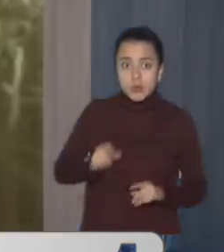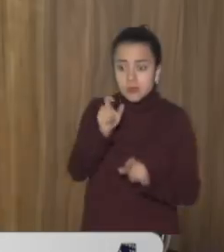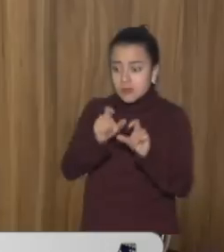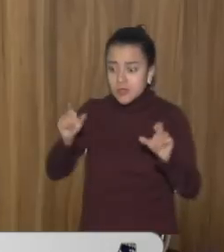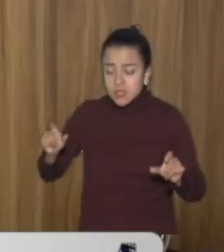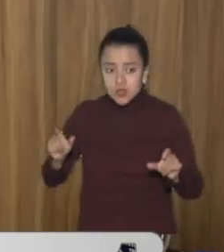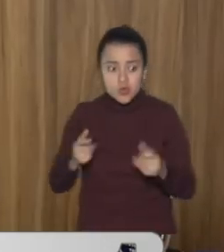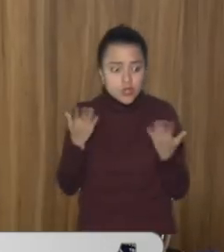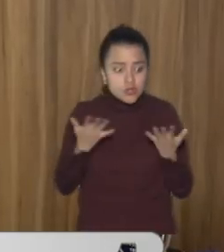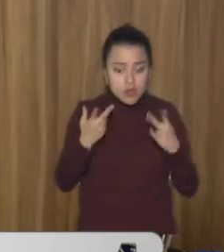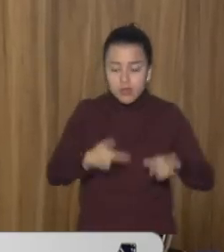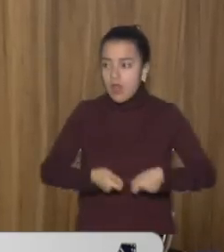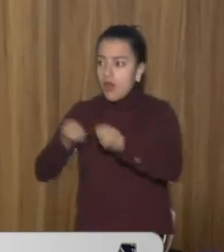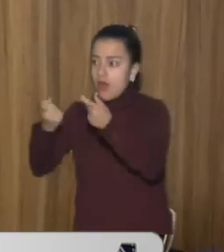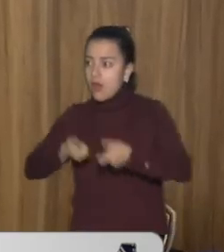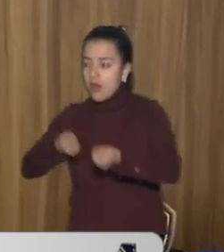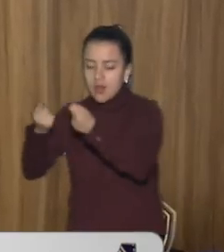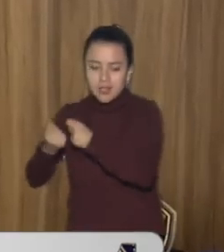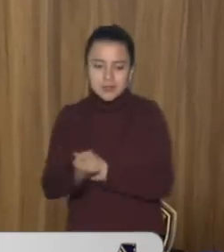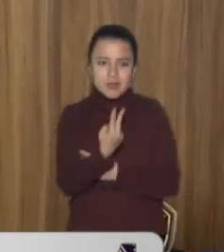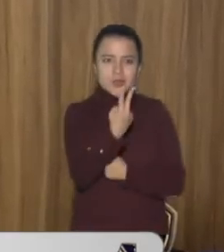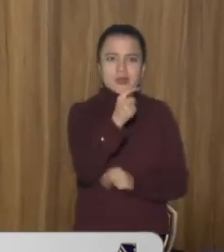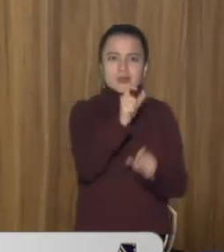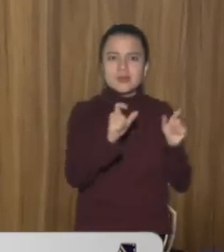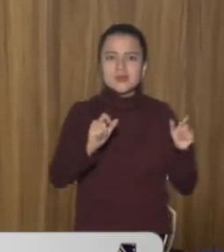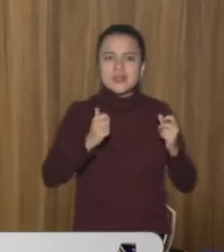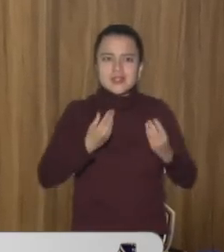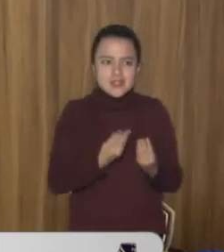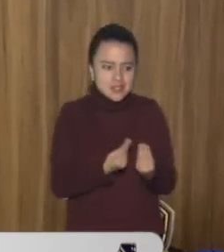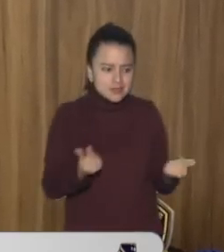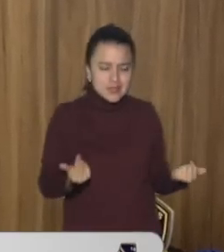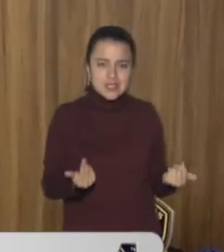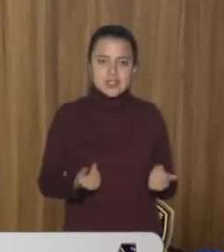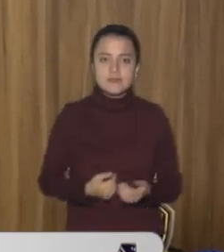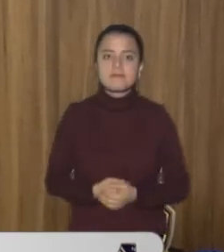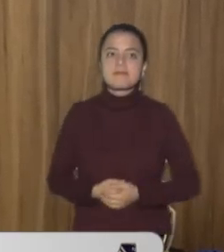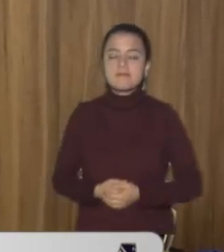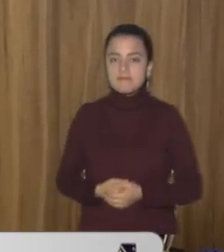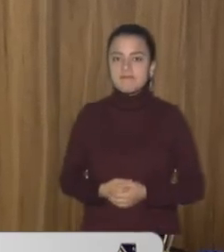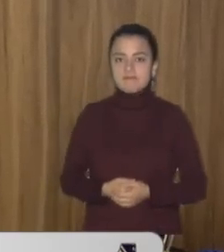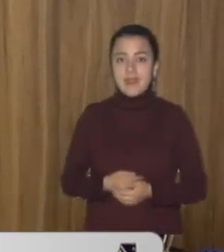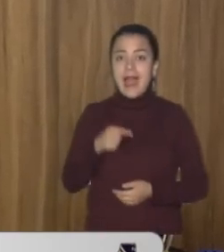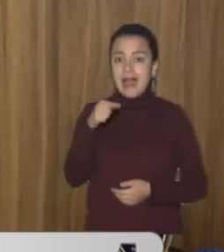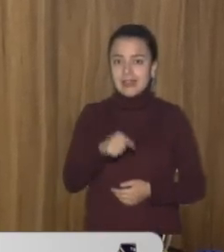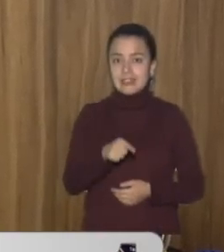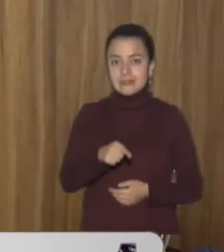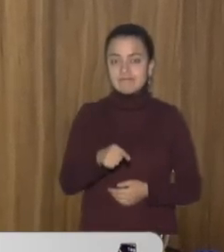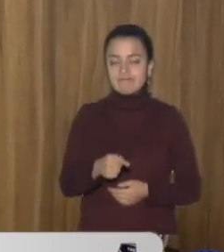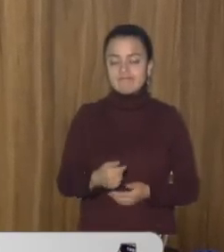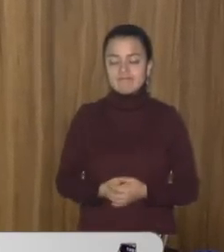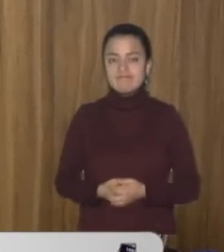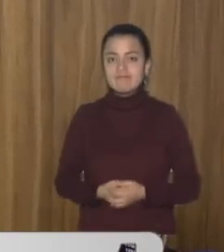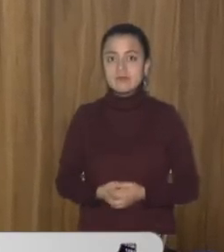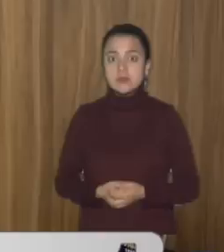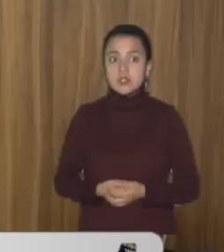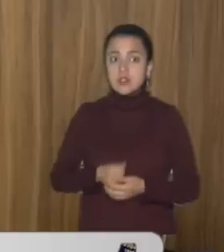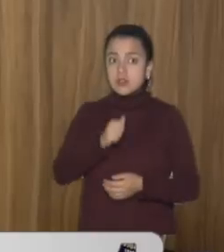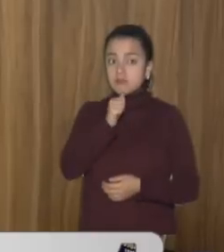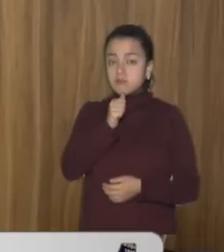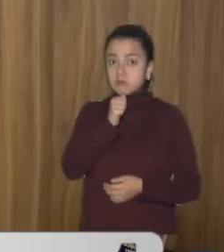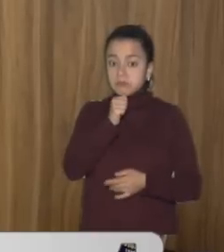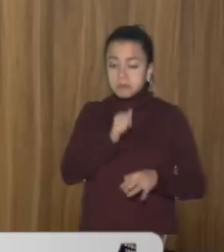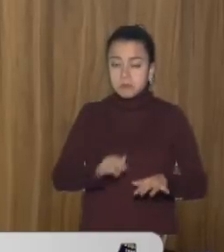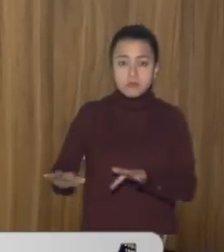municipio de Santa Fe de Antioquia, específicamente en el corregimiento Laureles, se presenta